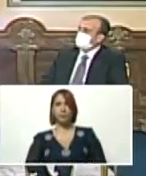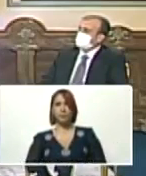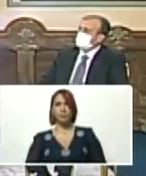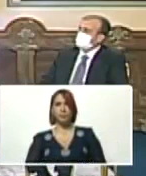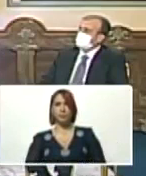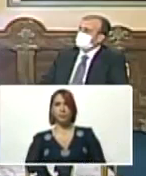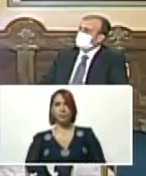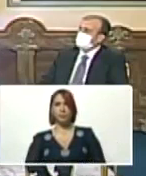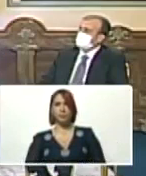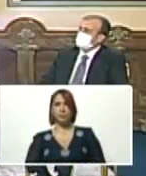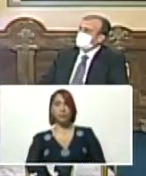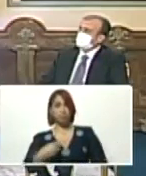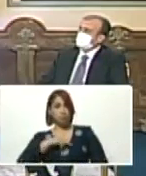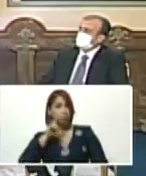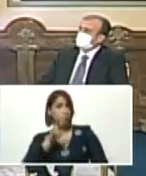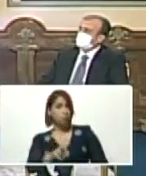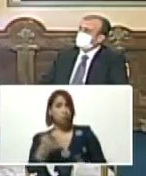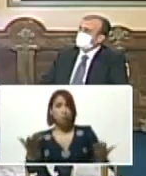Ya estamos viendo